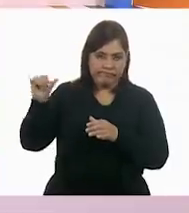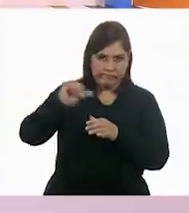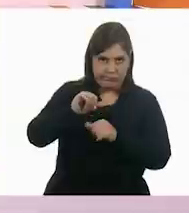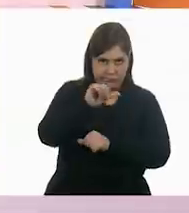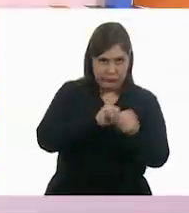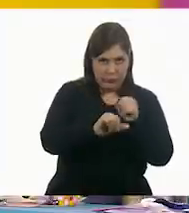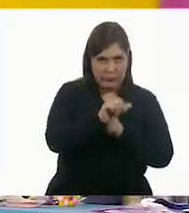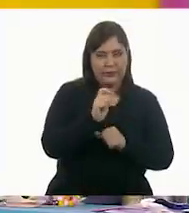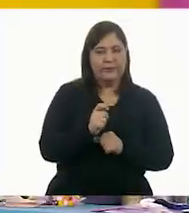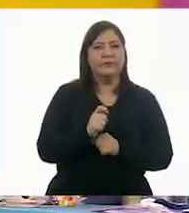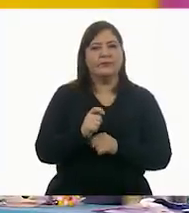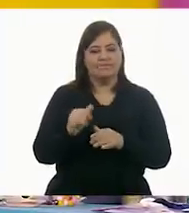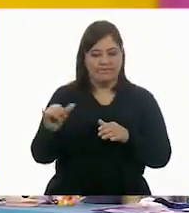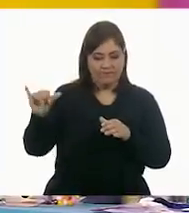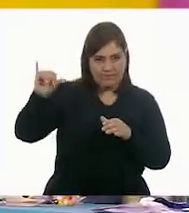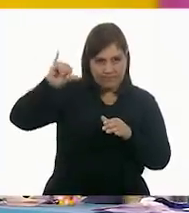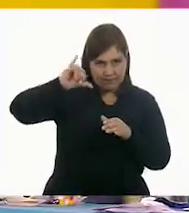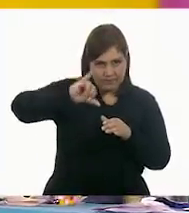Muy bien.